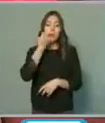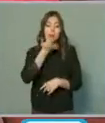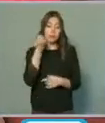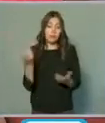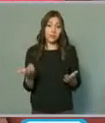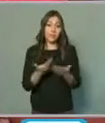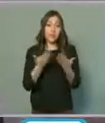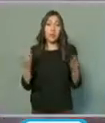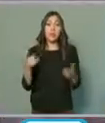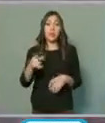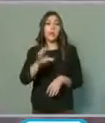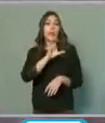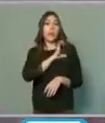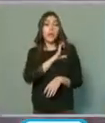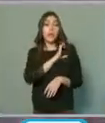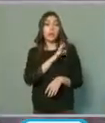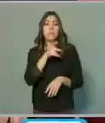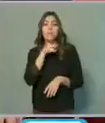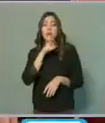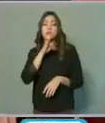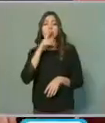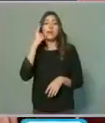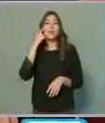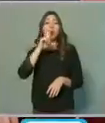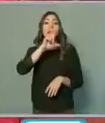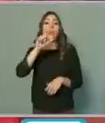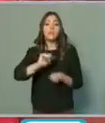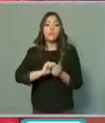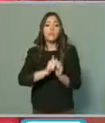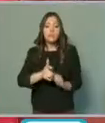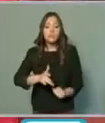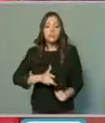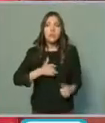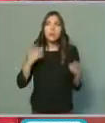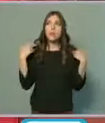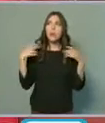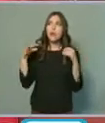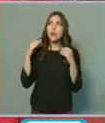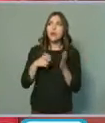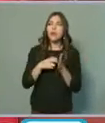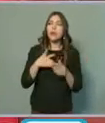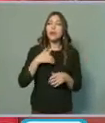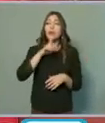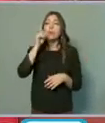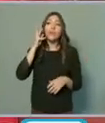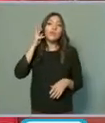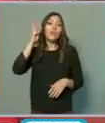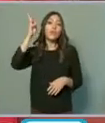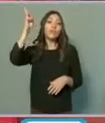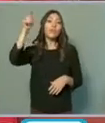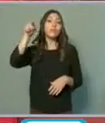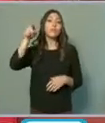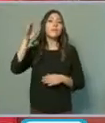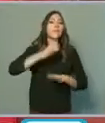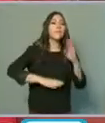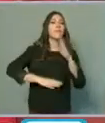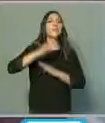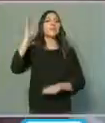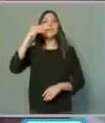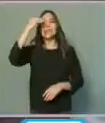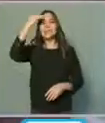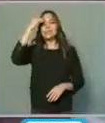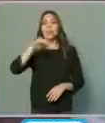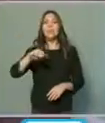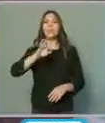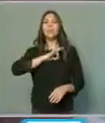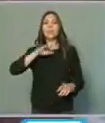generar en estos alumnos? Hombres de éxito. Claro. Exacto, porque les va a generar seguridad, les va a generar Así es. confianza y al final del día, bueno, van a saber que los